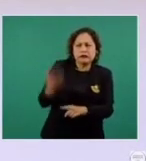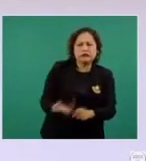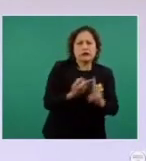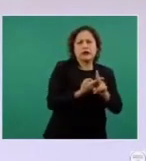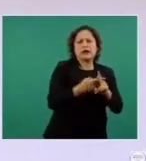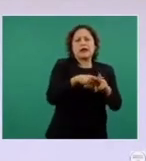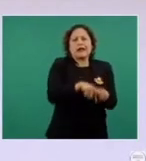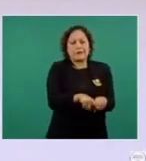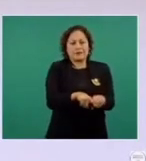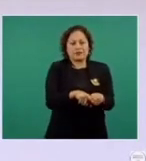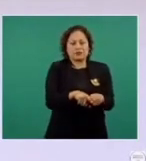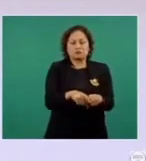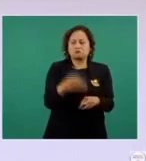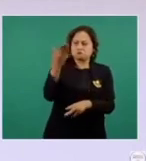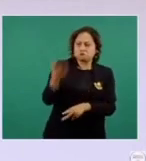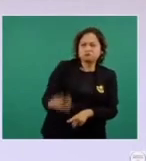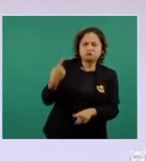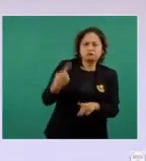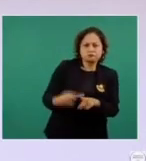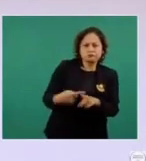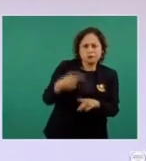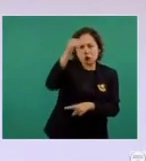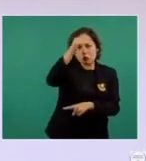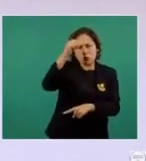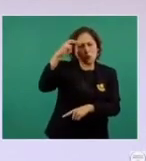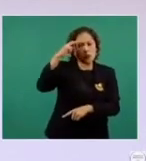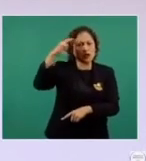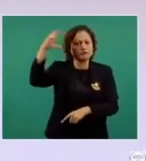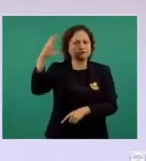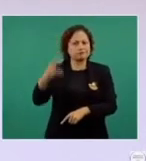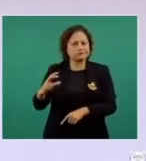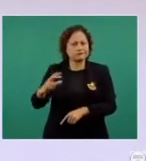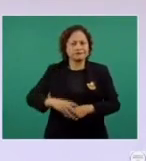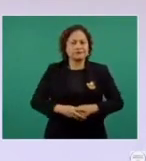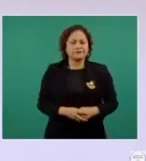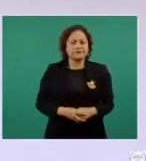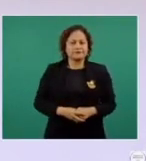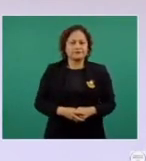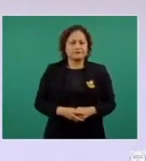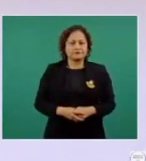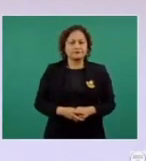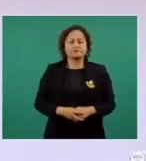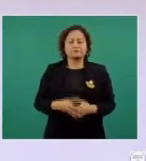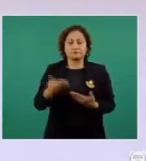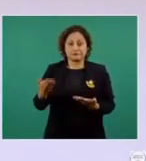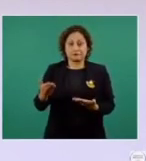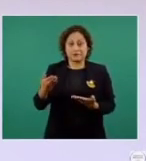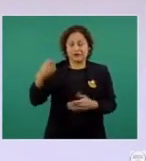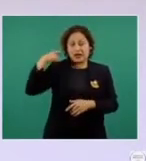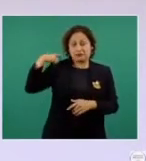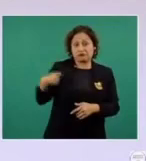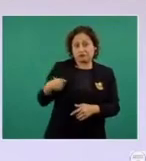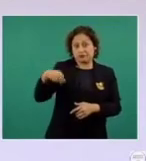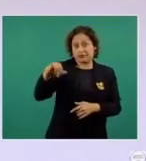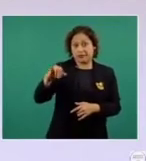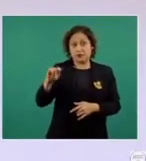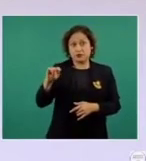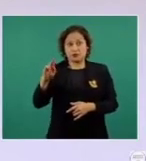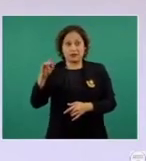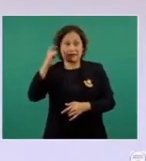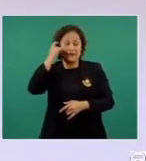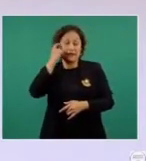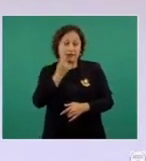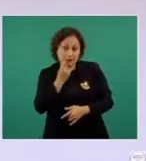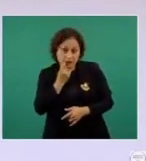estamos escuchando un presidente humanista que lo que dice es: ¿por qué no terminas tú, Estados Unidos, con el bloqueo para que podamos tener una